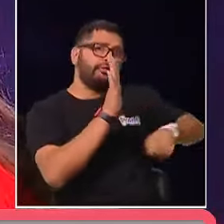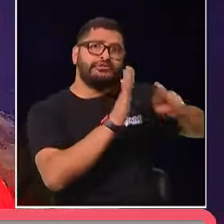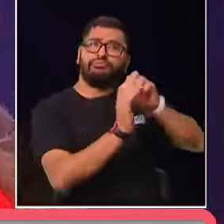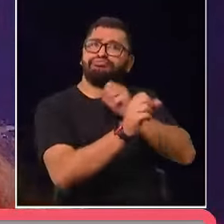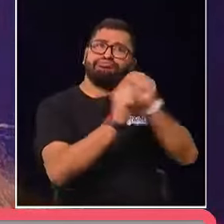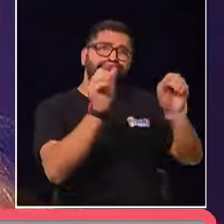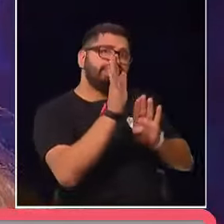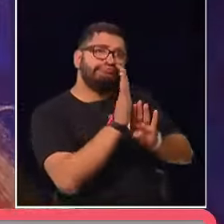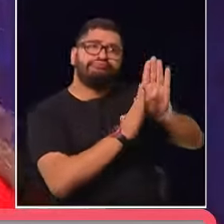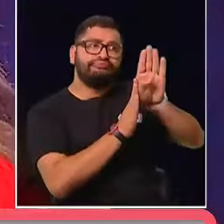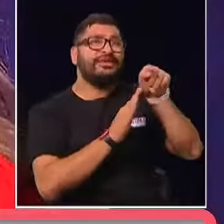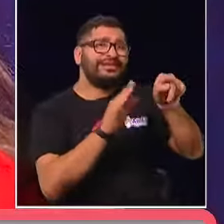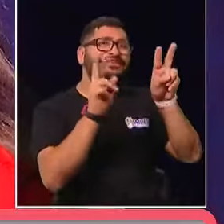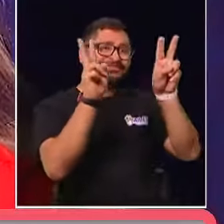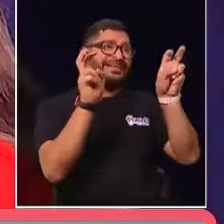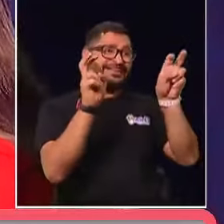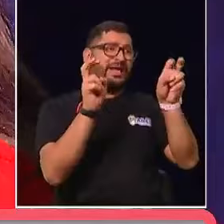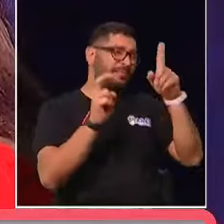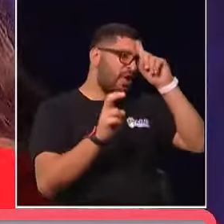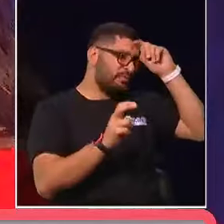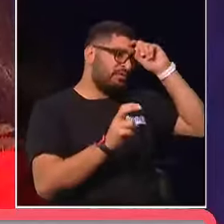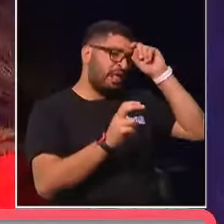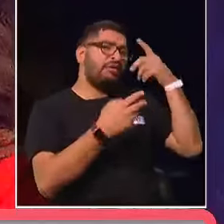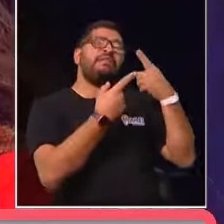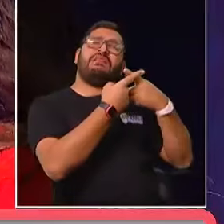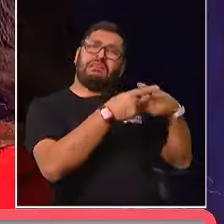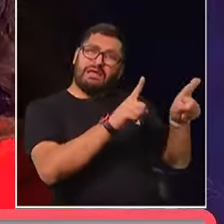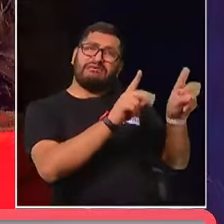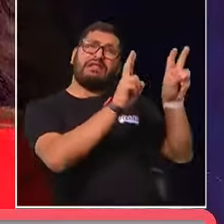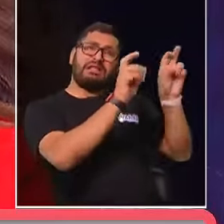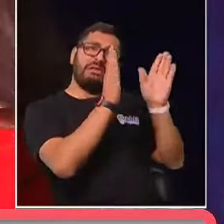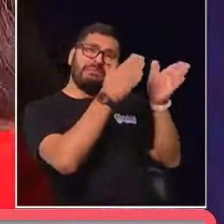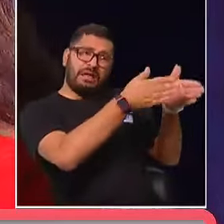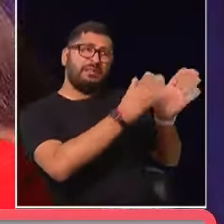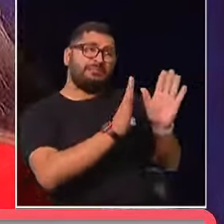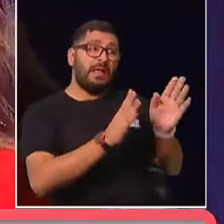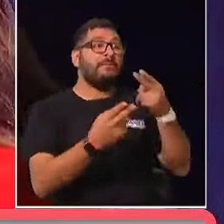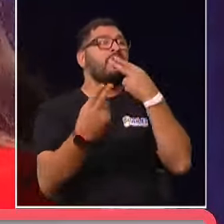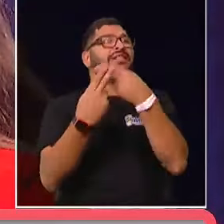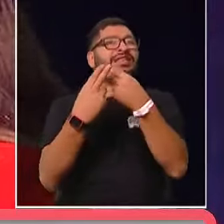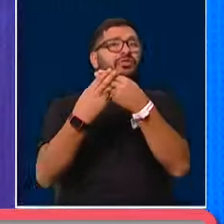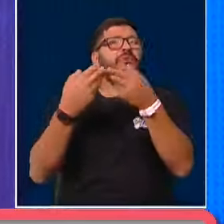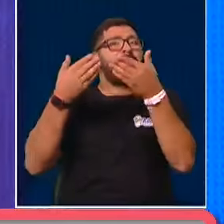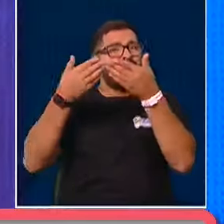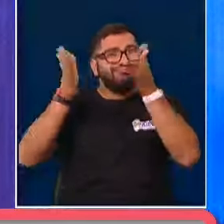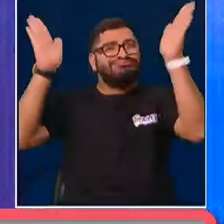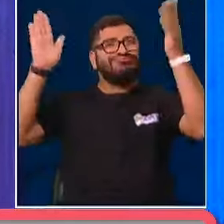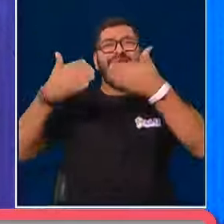va, porque los hospitales es diferente. Pero la Teletón le ha abierto las puertas para muchas cosas a mi